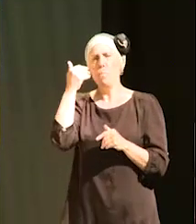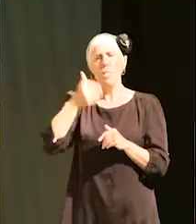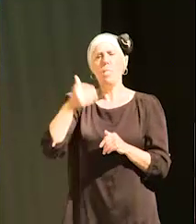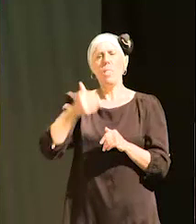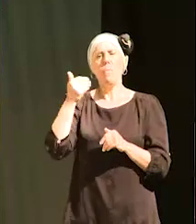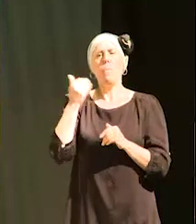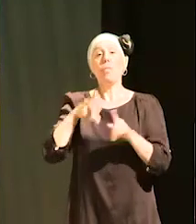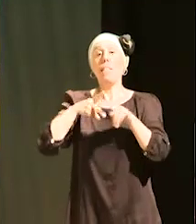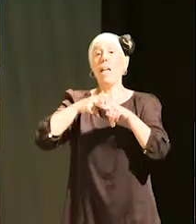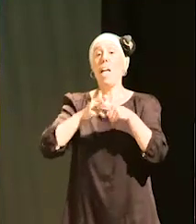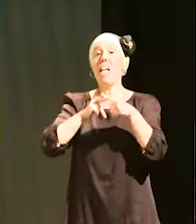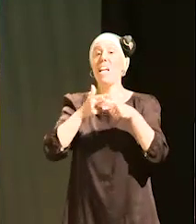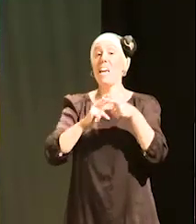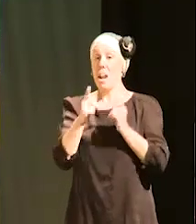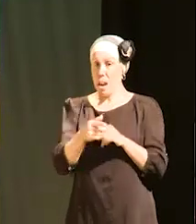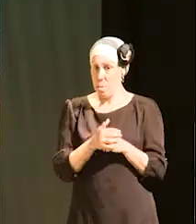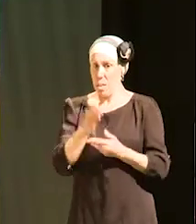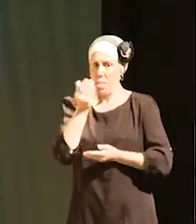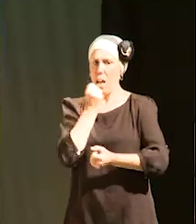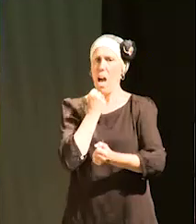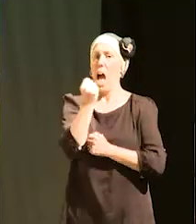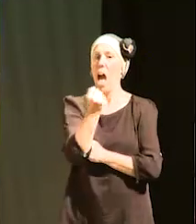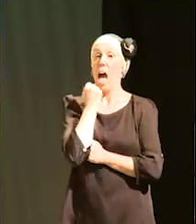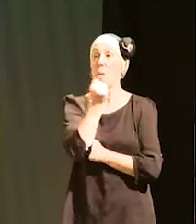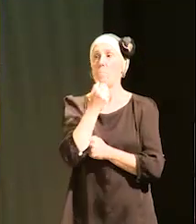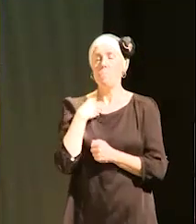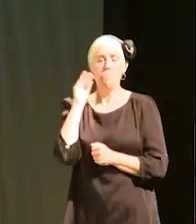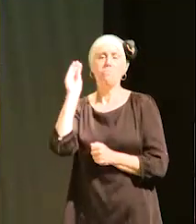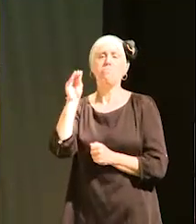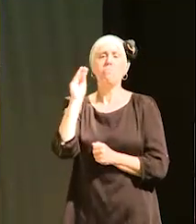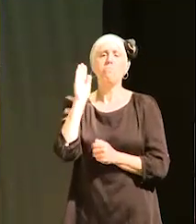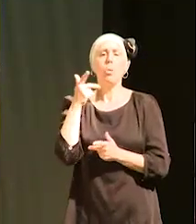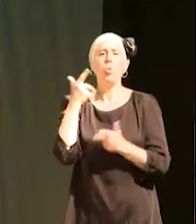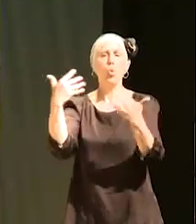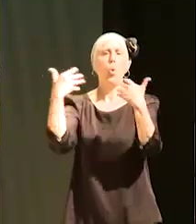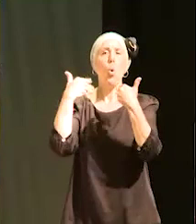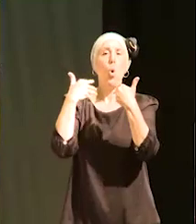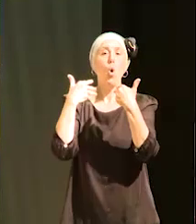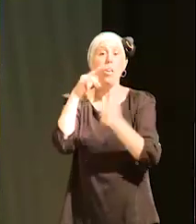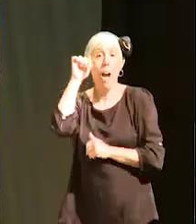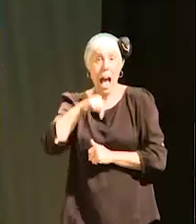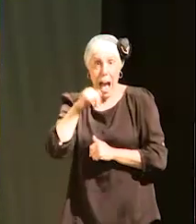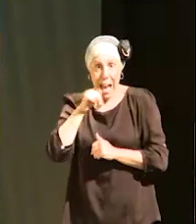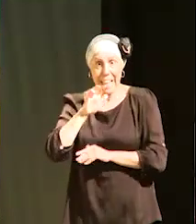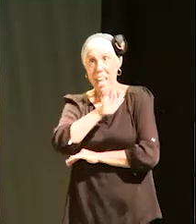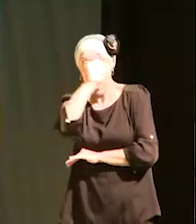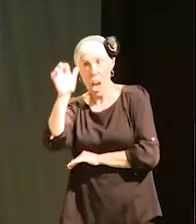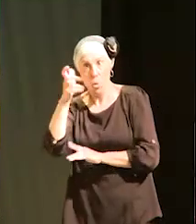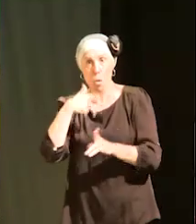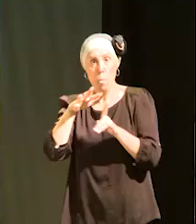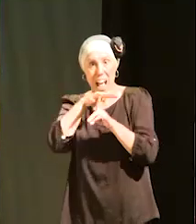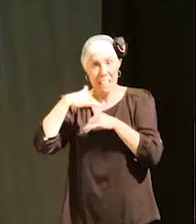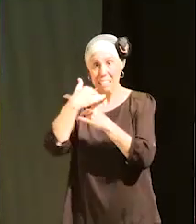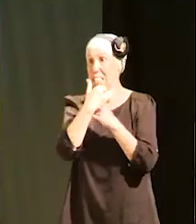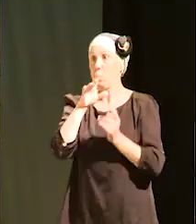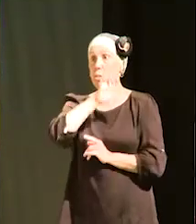con estas personas que nos recomendarías para poder poner en marcha aquí en este contexto europeo en este contexto de